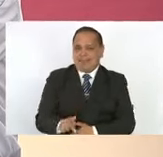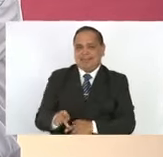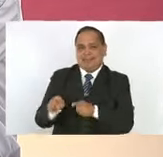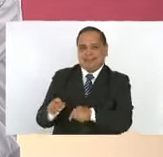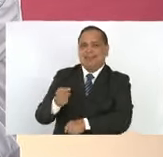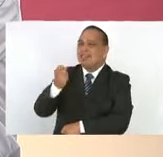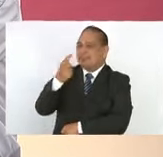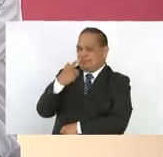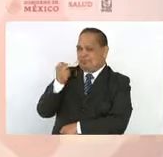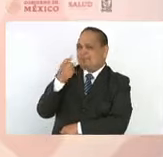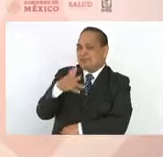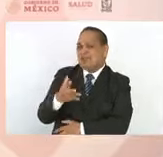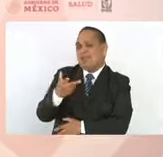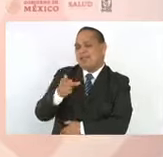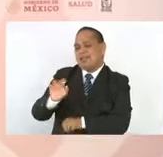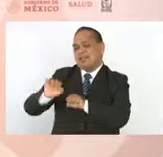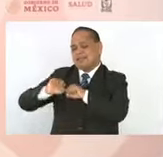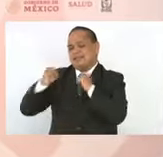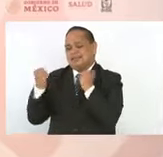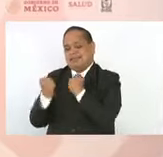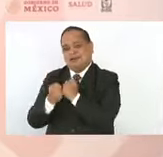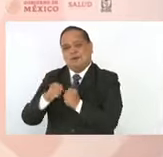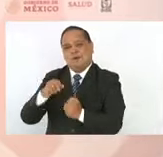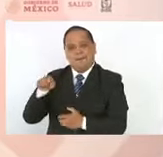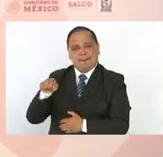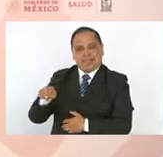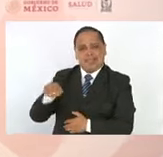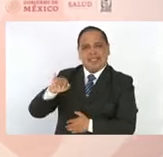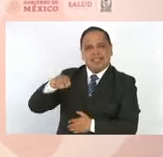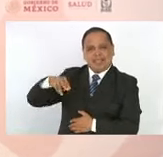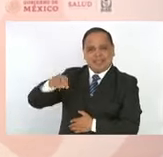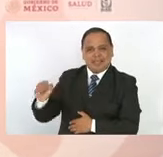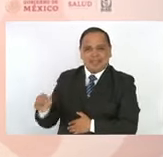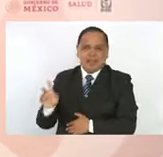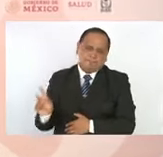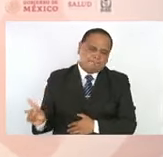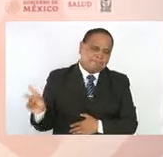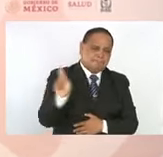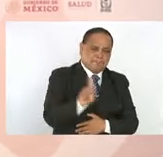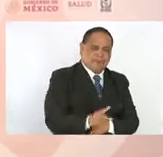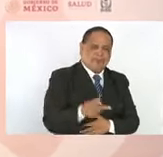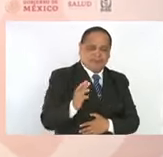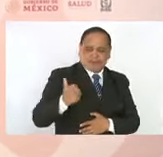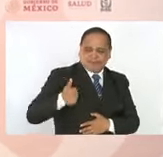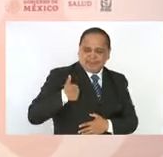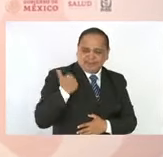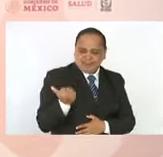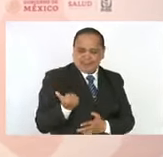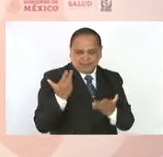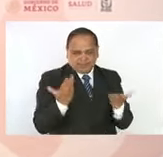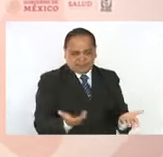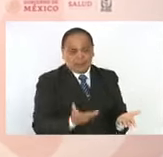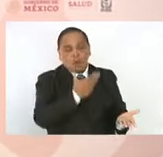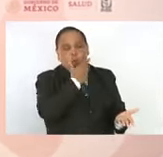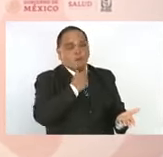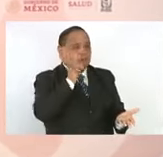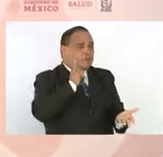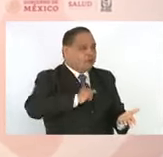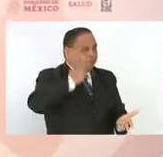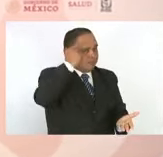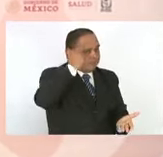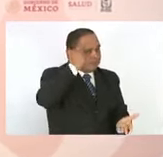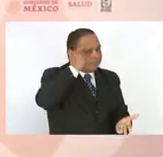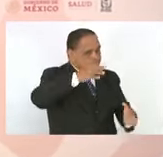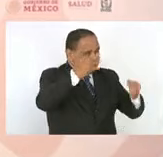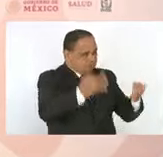Seguro Social, pero además con una gran aportación en el entrenamiento que tienen estas médicas y médicos